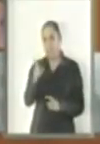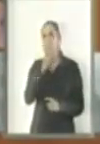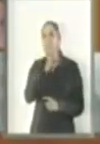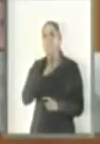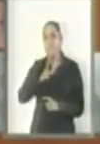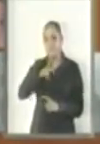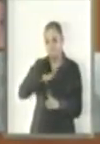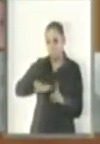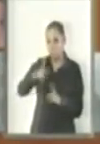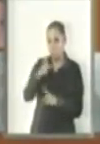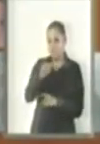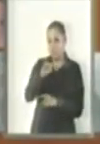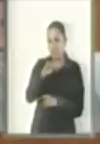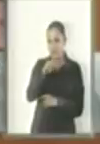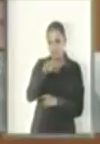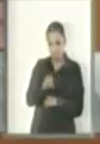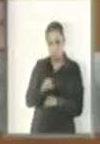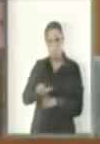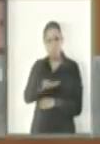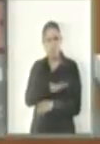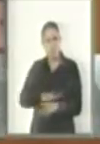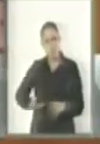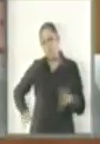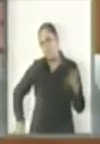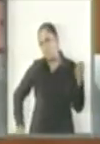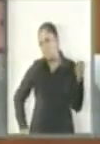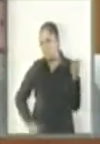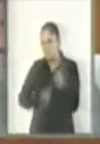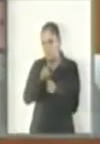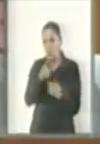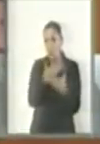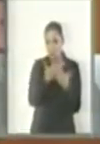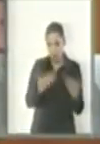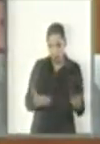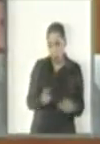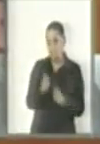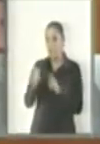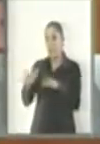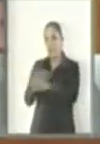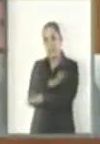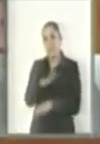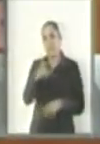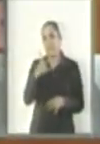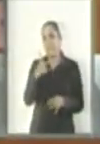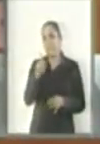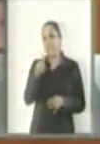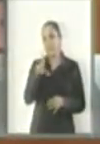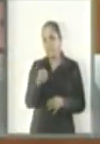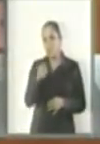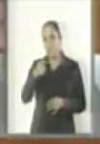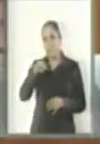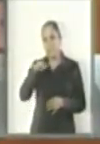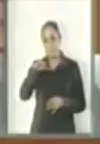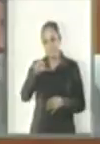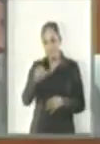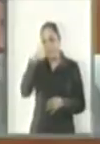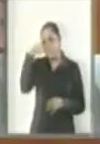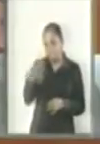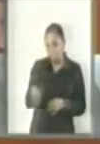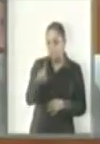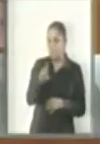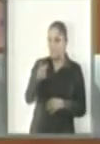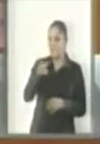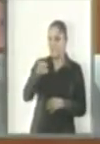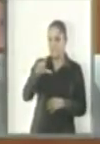petroquímico Pajaritos y convertida ahora en Petroquímica Mexicana de Vinilo. Se destruyó